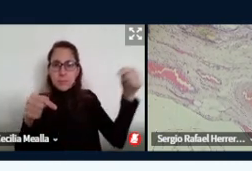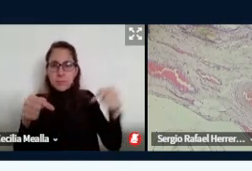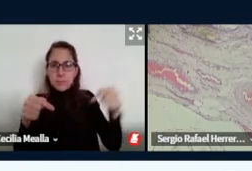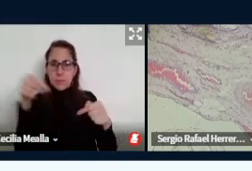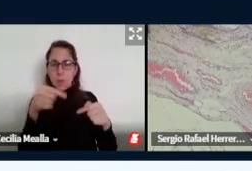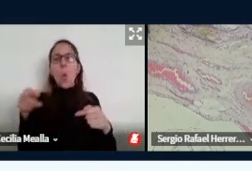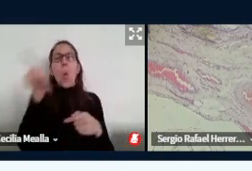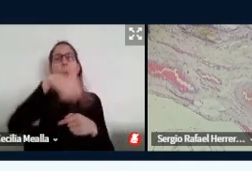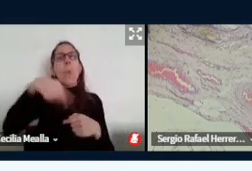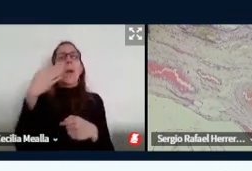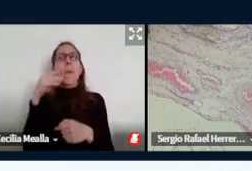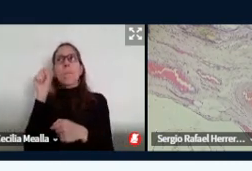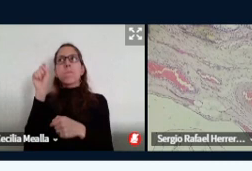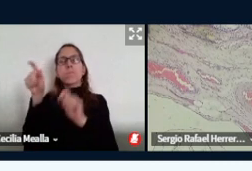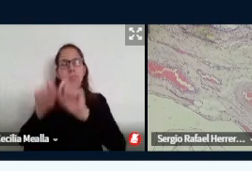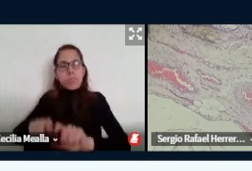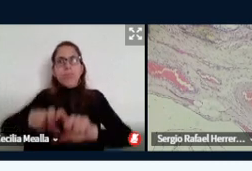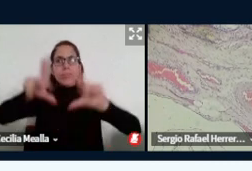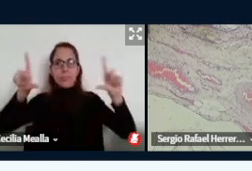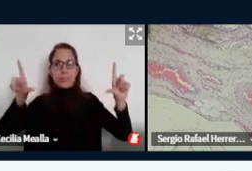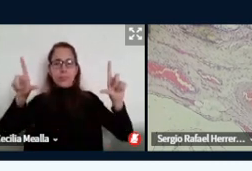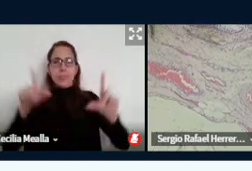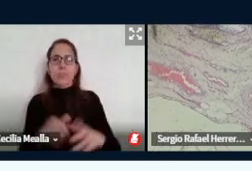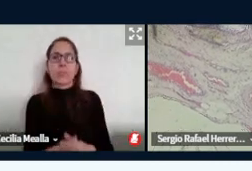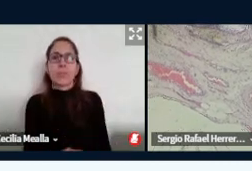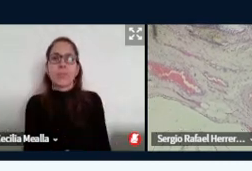pueden expandir.